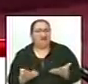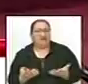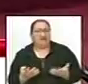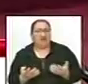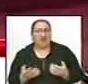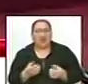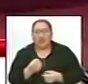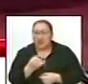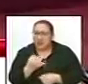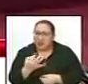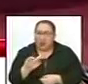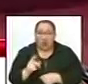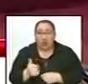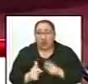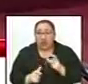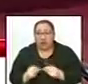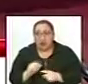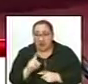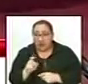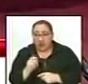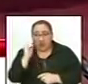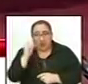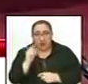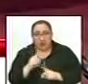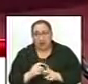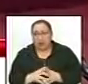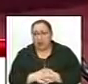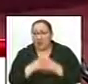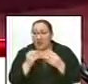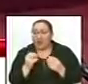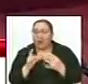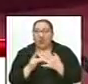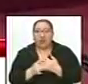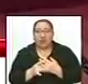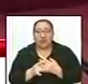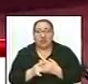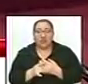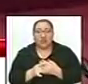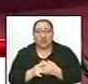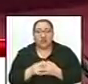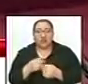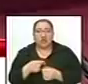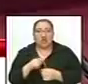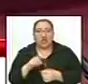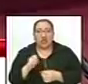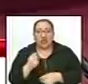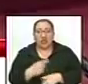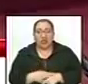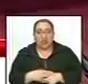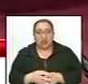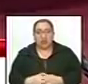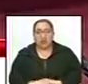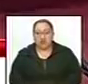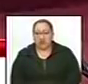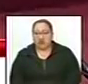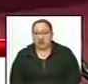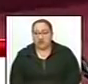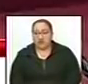Ha habido otras personas también, señor, que han opinado al respecto, como la esposa del consejero Guido Águila, ex consejero Guido